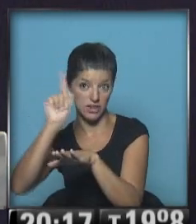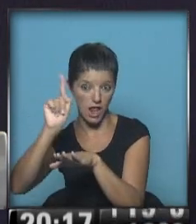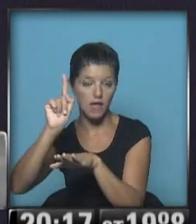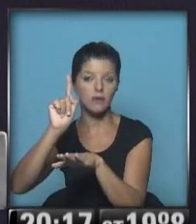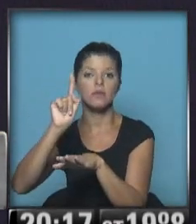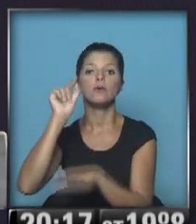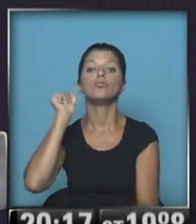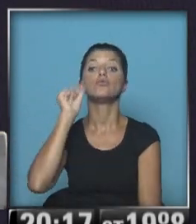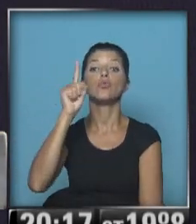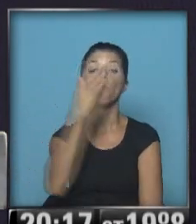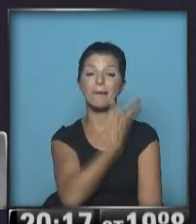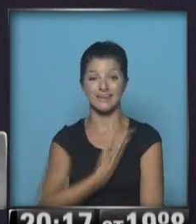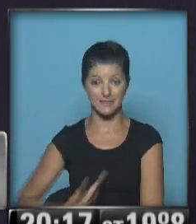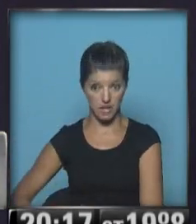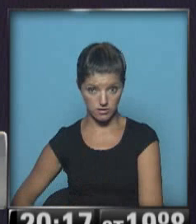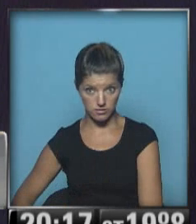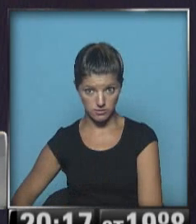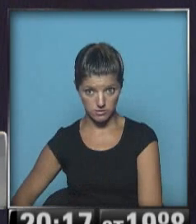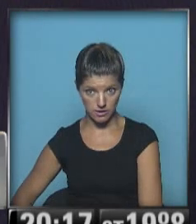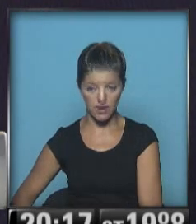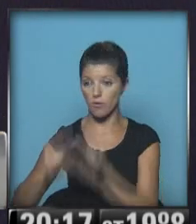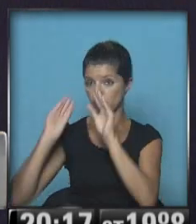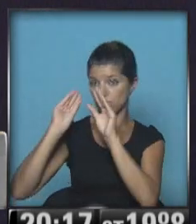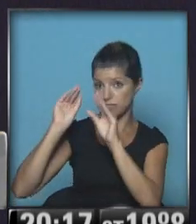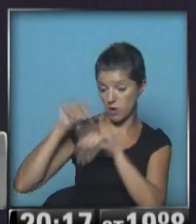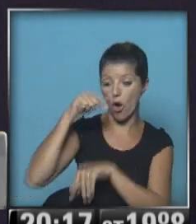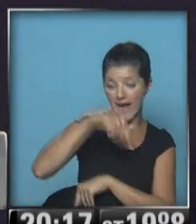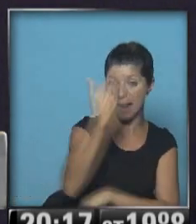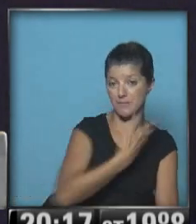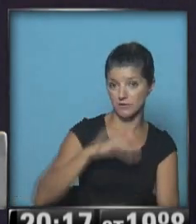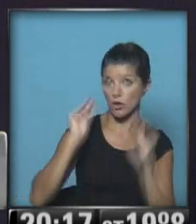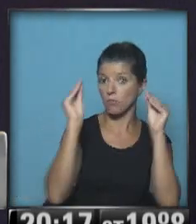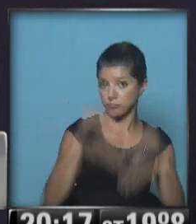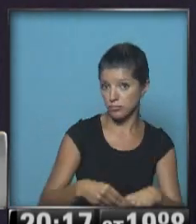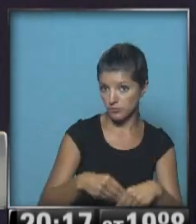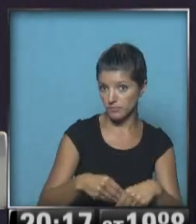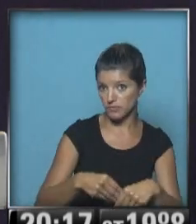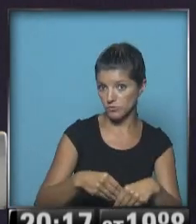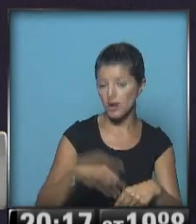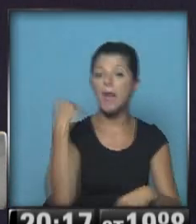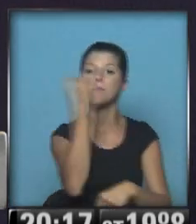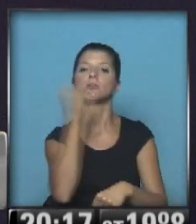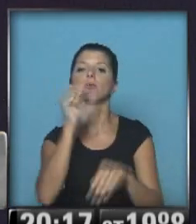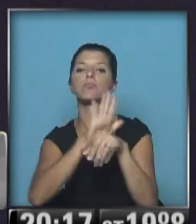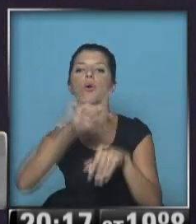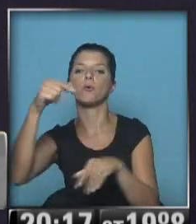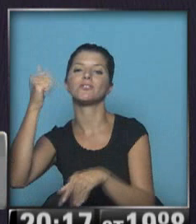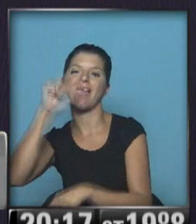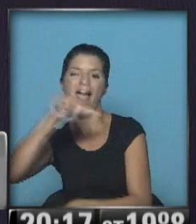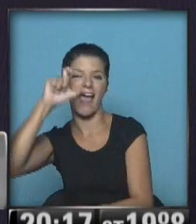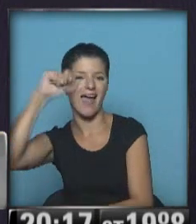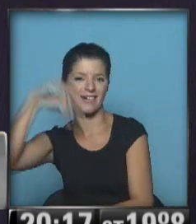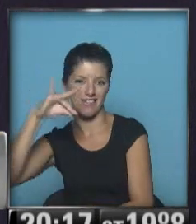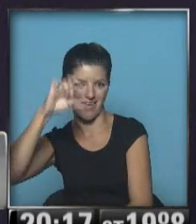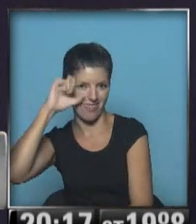el presidente derrocado en la Argentina no tenía el prestigio del que gozaba por ejemplo Salvador Allende